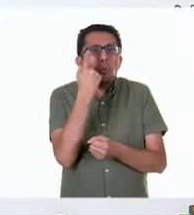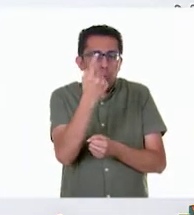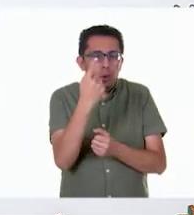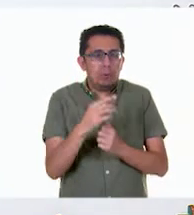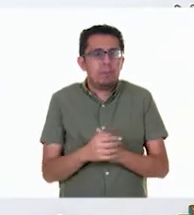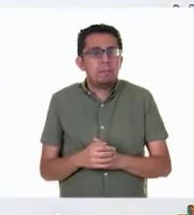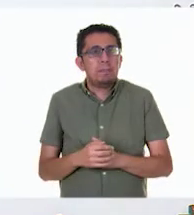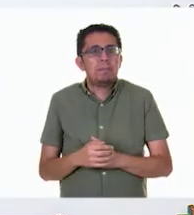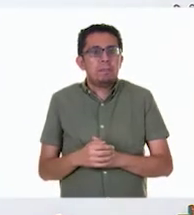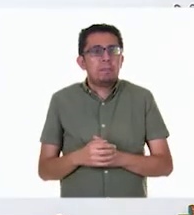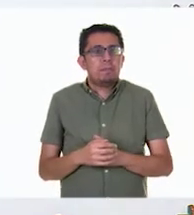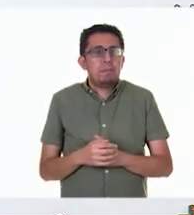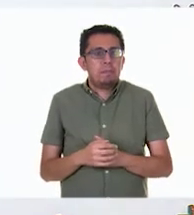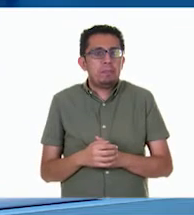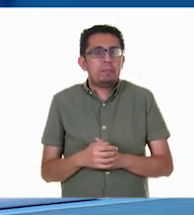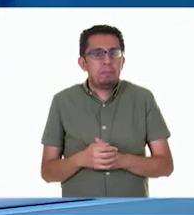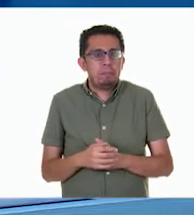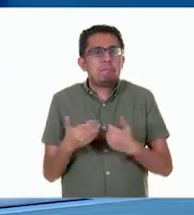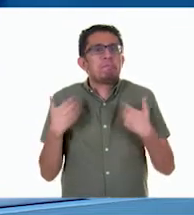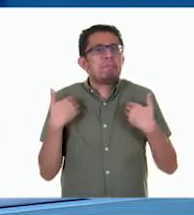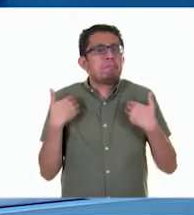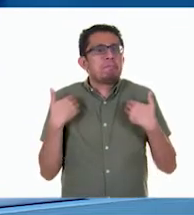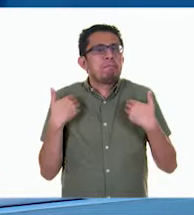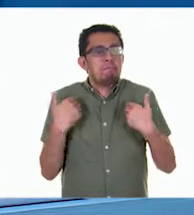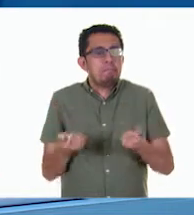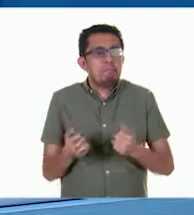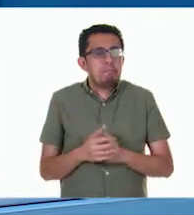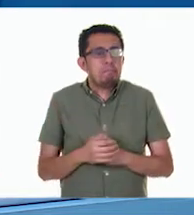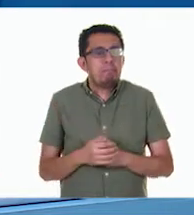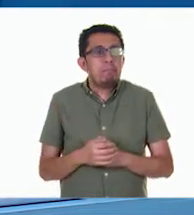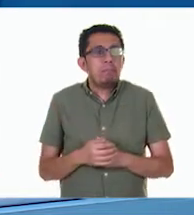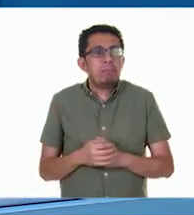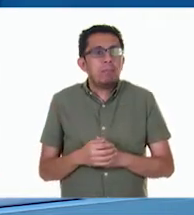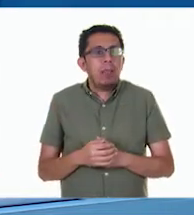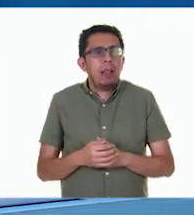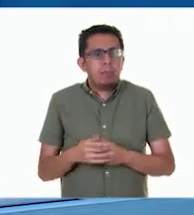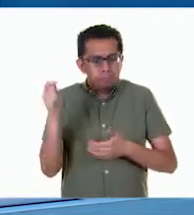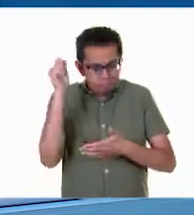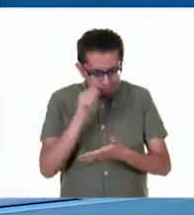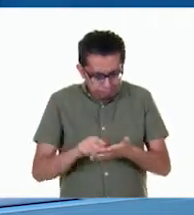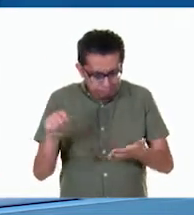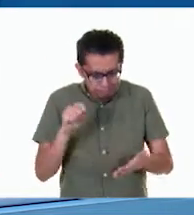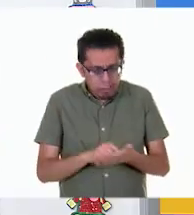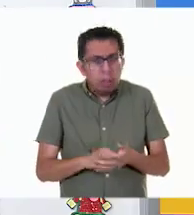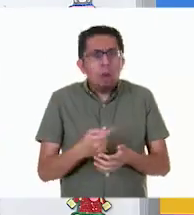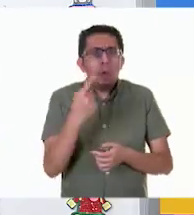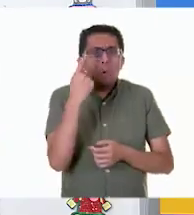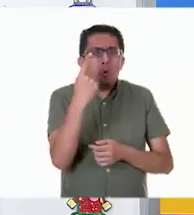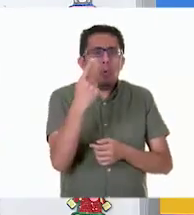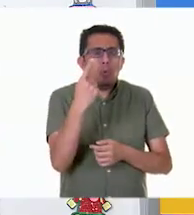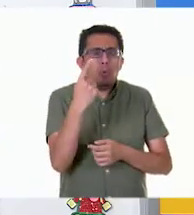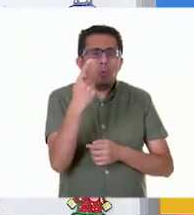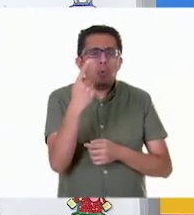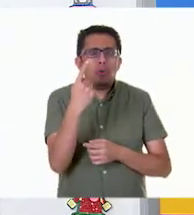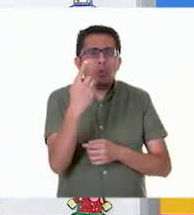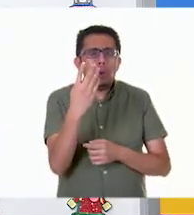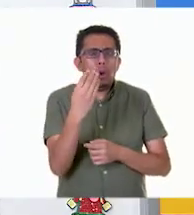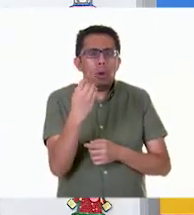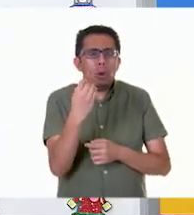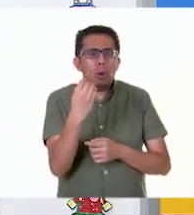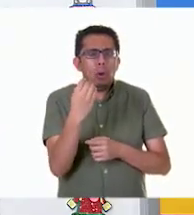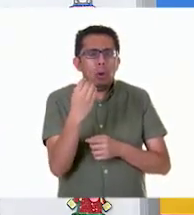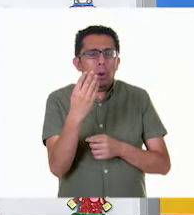Ajá. Entonces, anotamos 1/9, maestro. Ok.